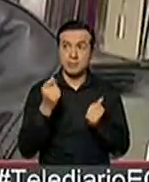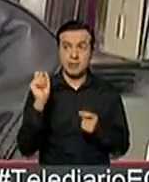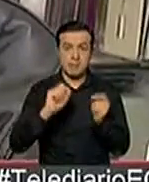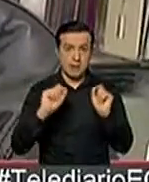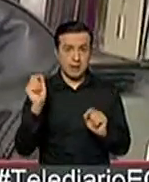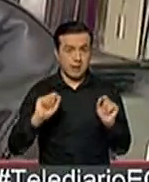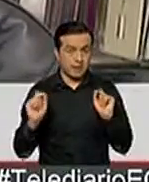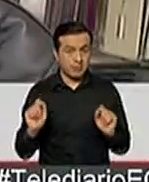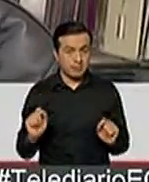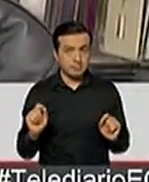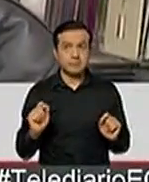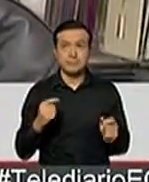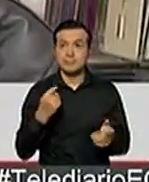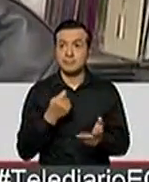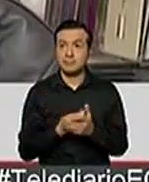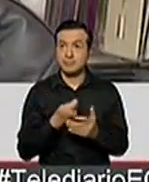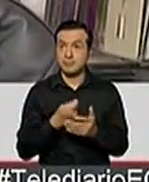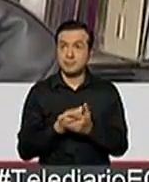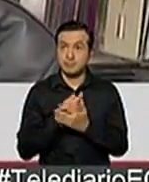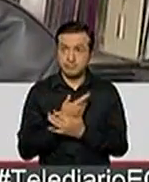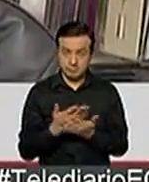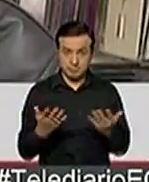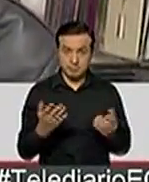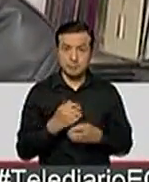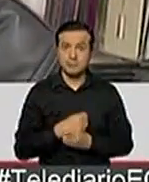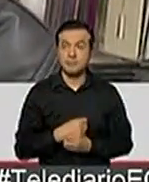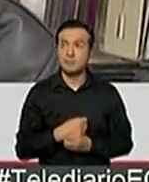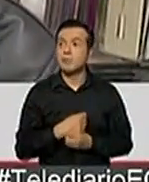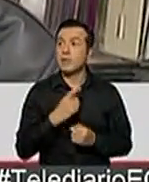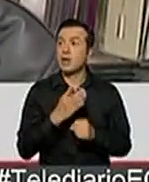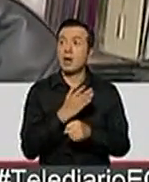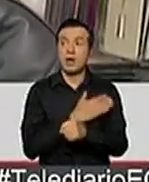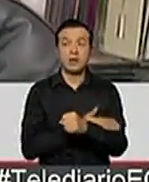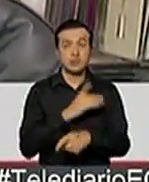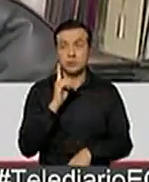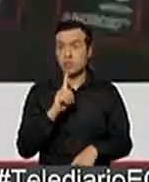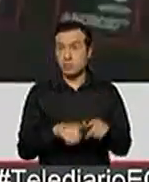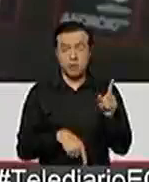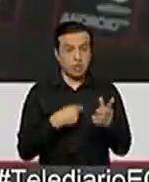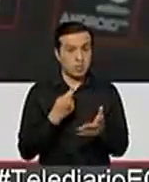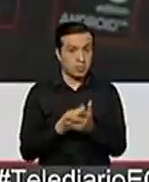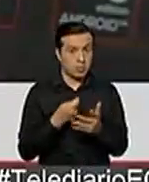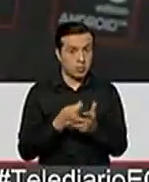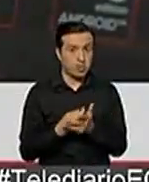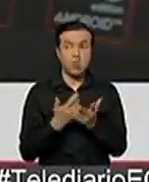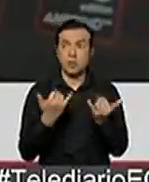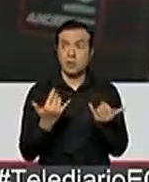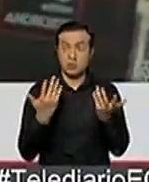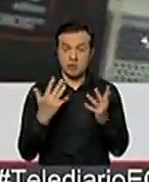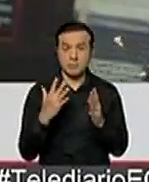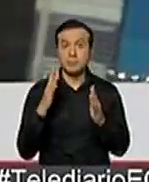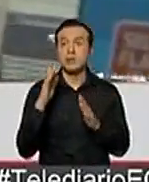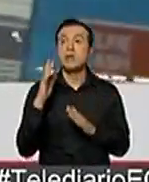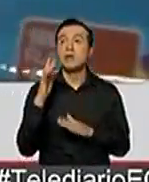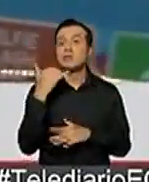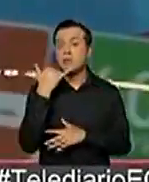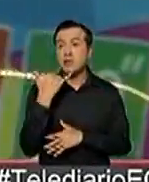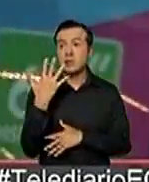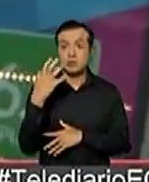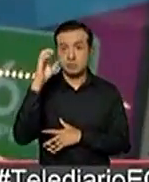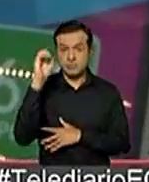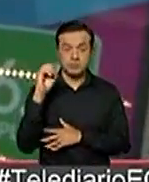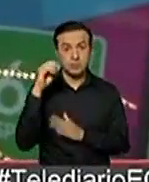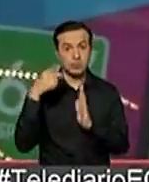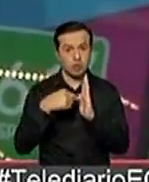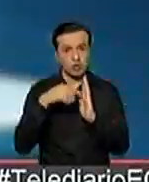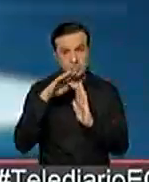precios cómodos para poder adquirirlos estos, porque más antes no se podía comprar. En el caso de celulares, se eliminó el 15%